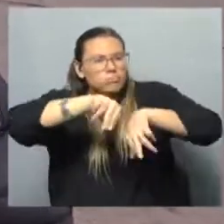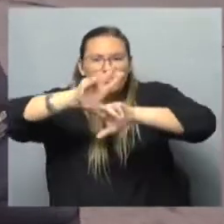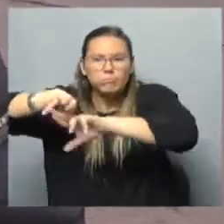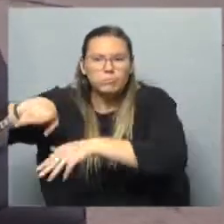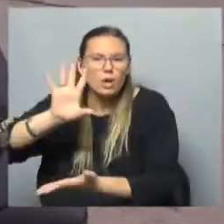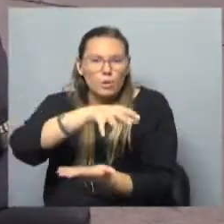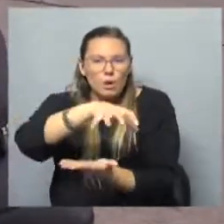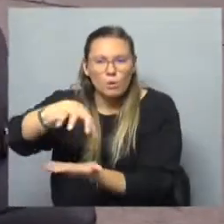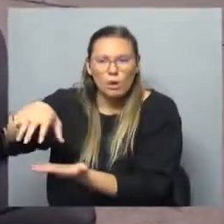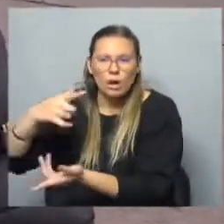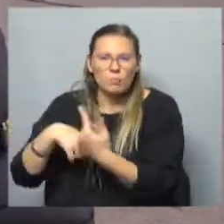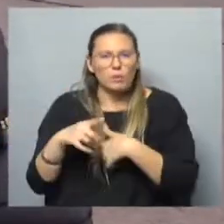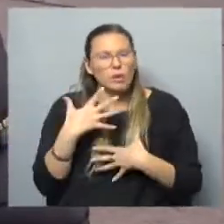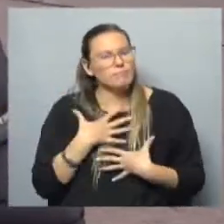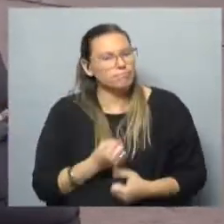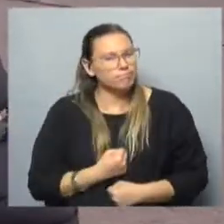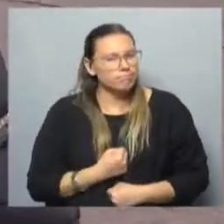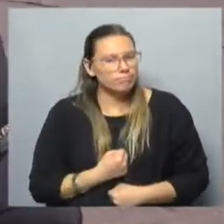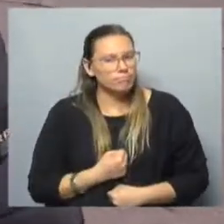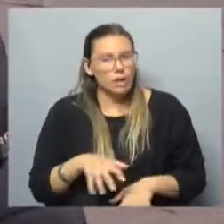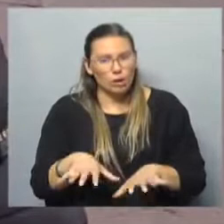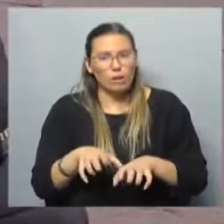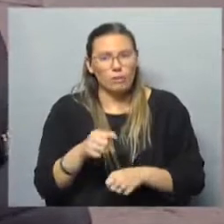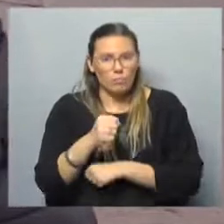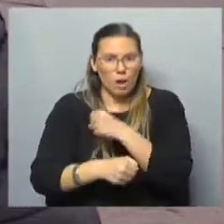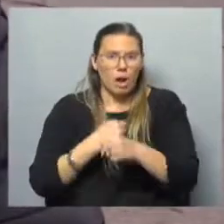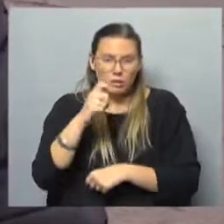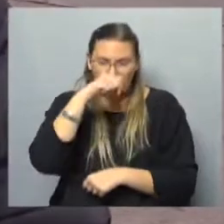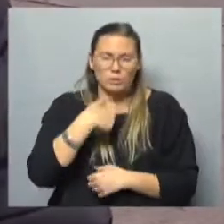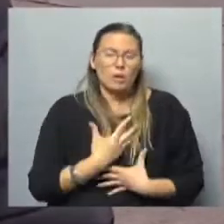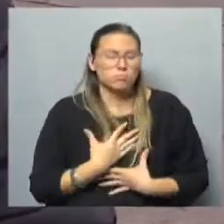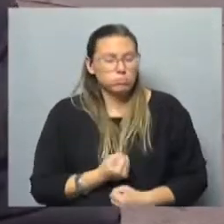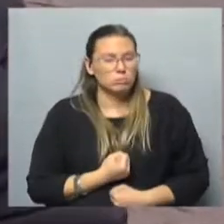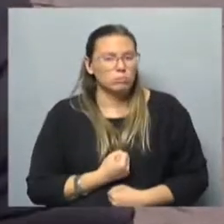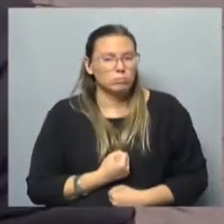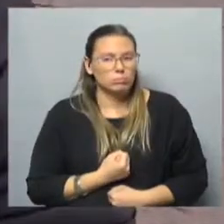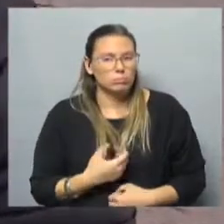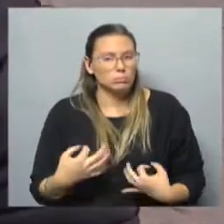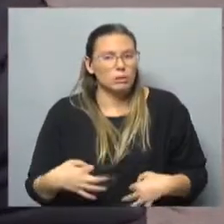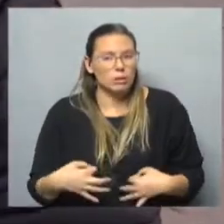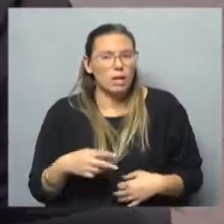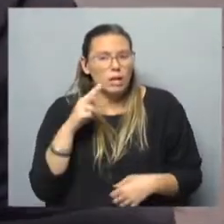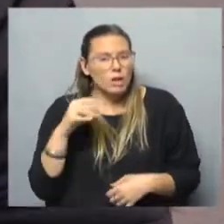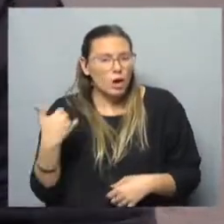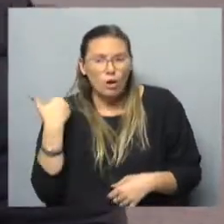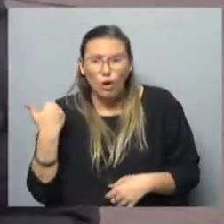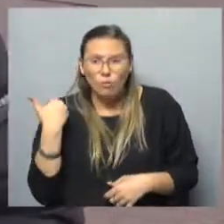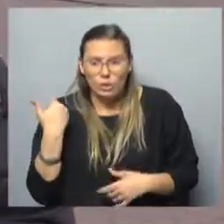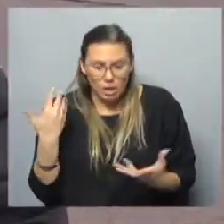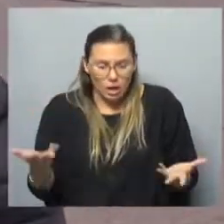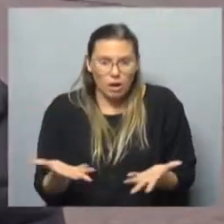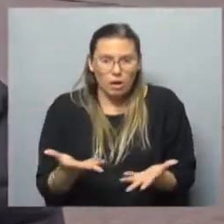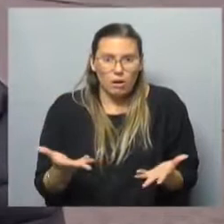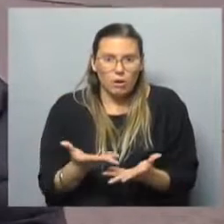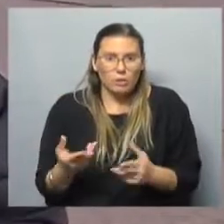Pero está angustiante. Para los que vivimos hace años en Montevideo, está angustiante, genera angustia. Ver la juventud como